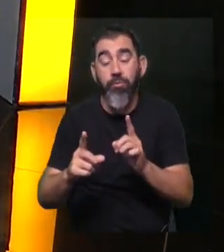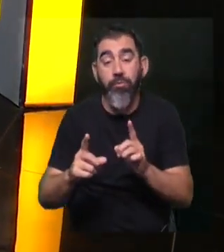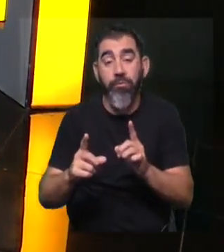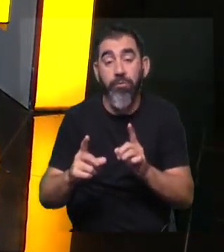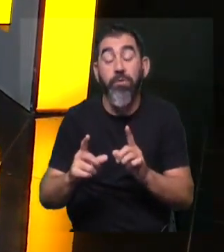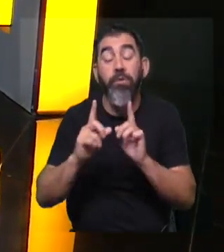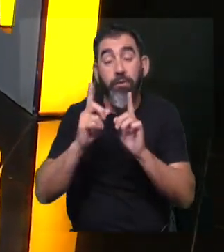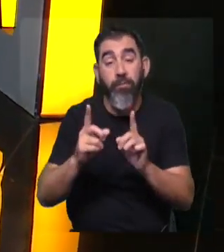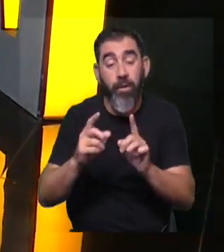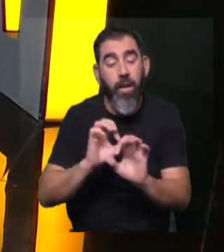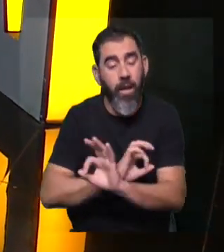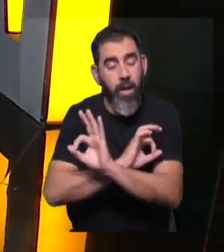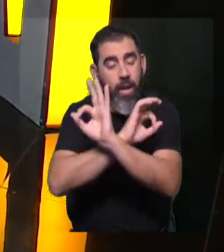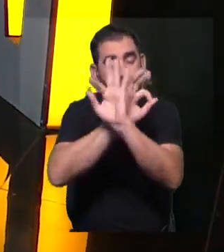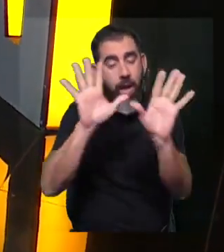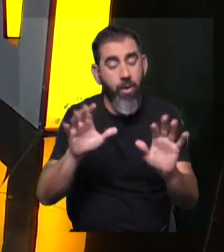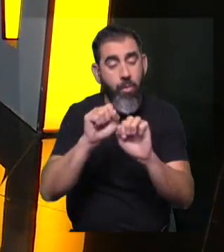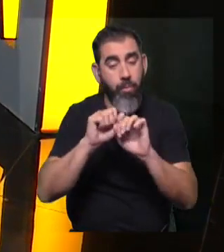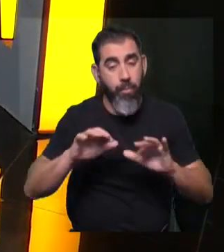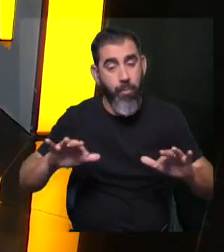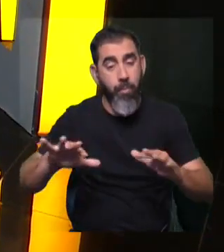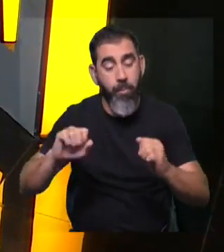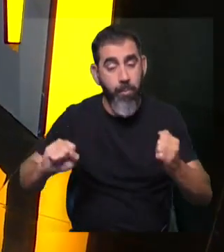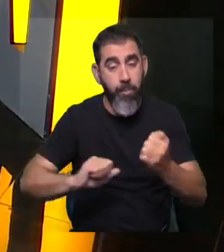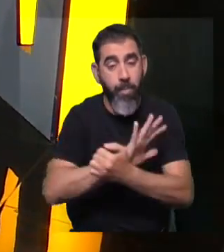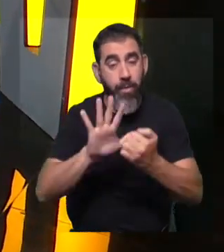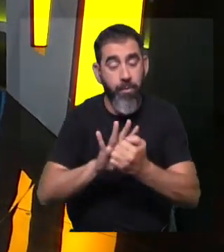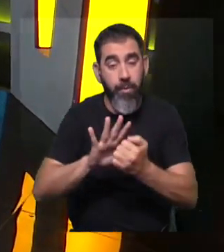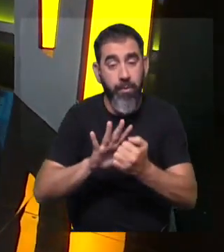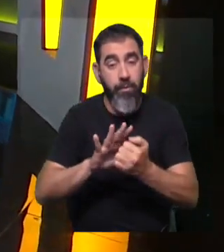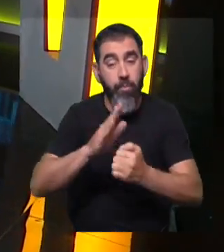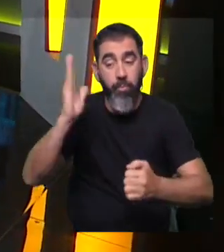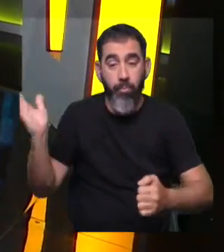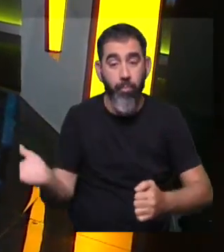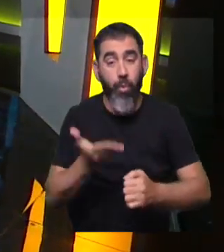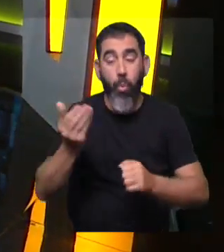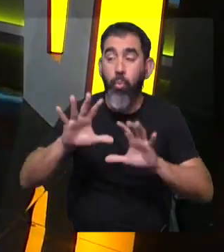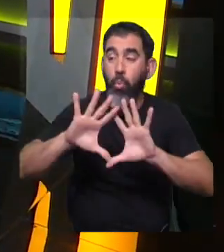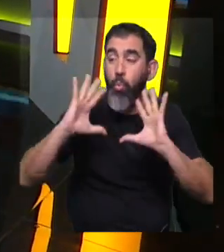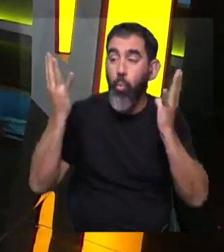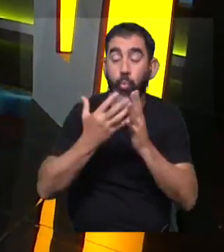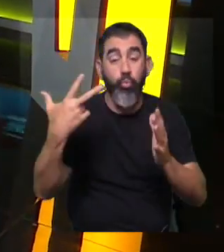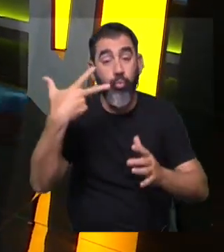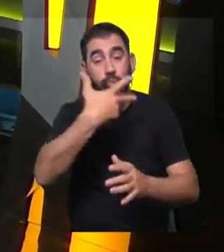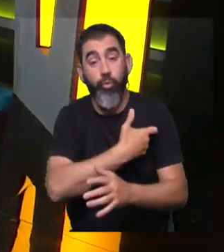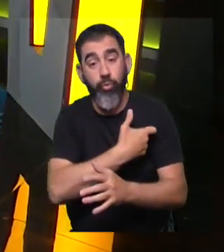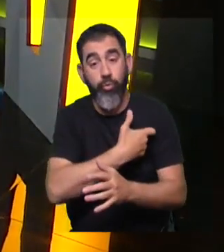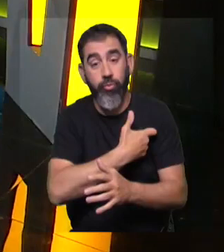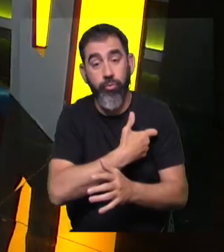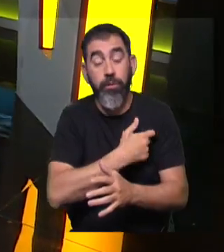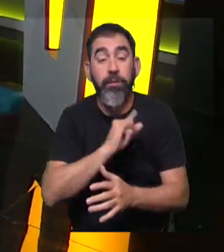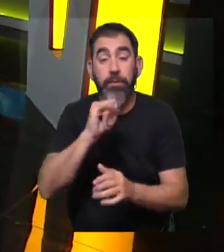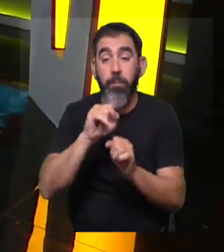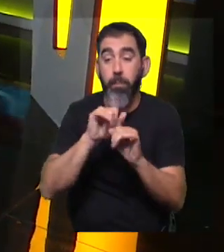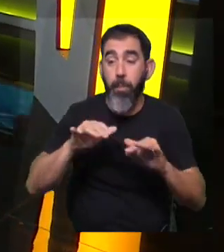lo que también quedó claro durante la pandemia es que la capacidad de producción mundial de vacunas en caso de una pandemia